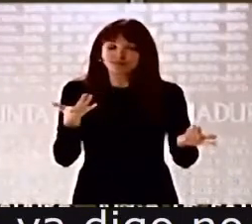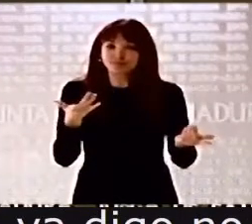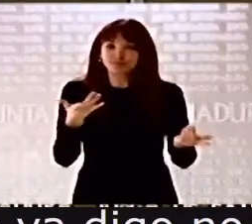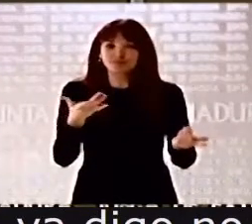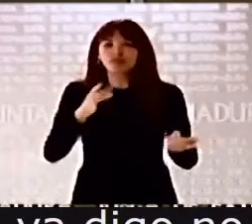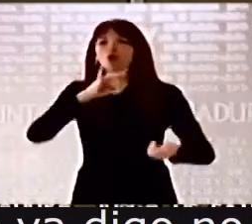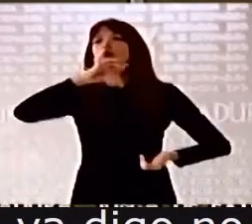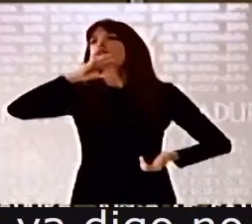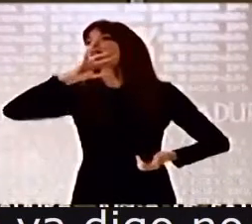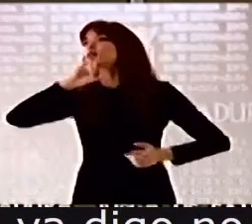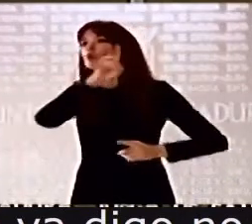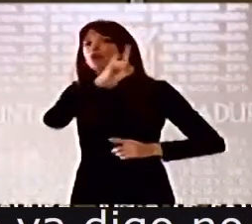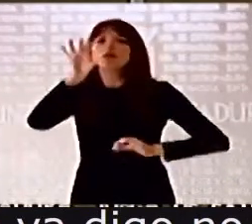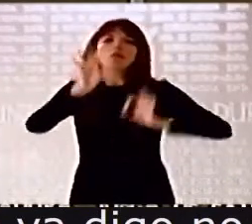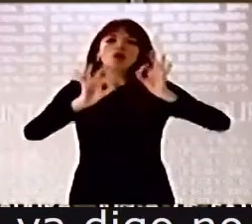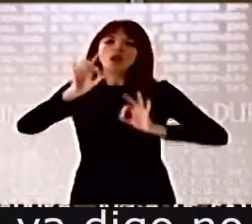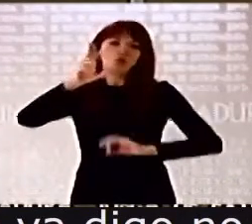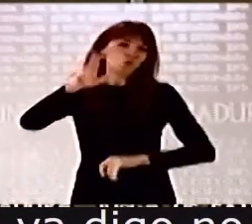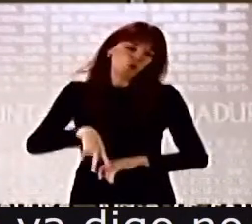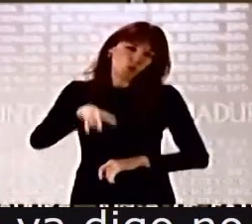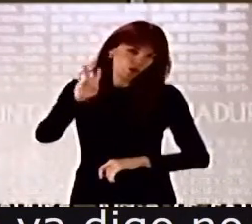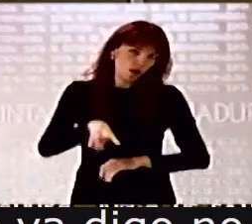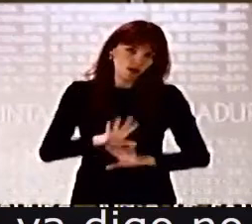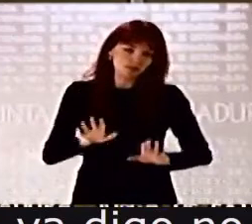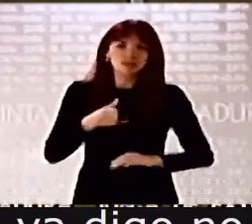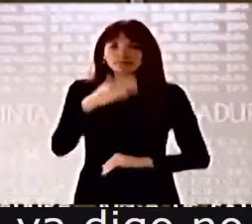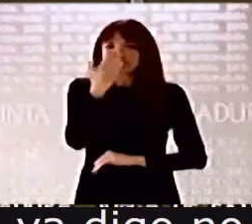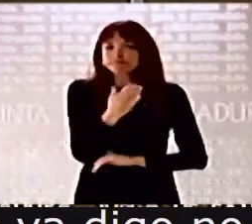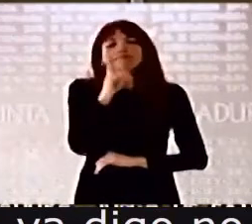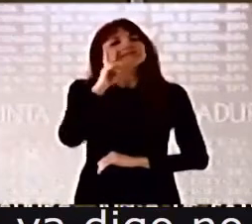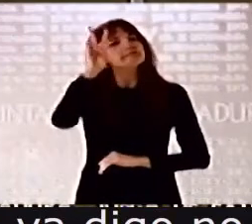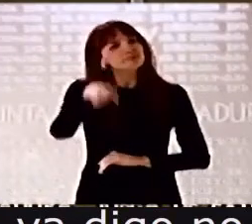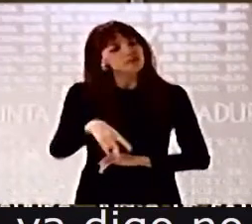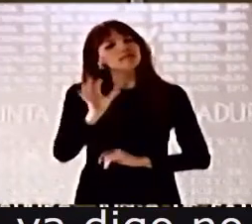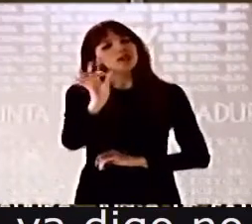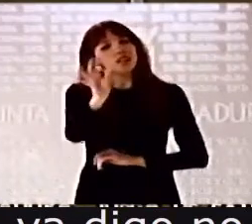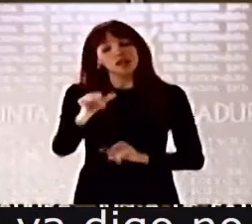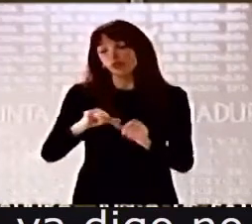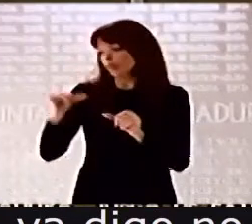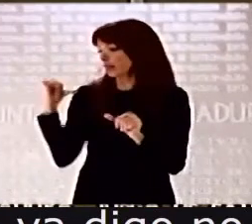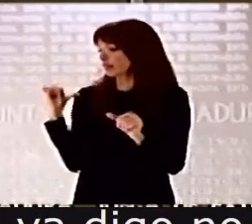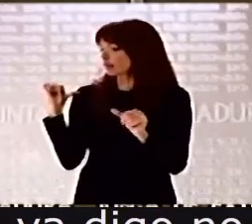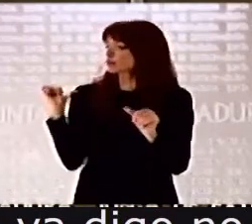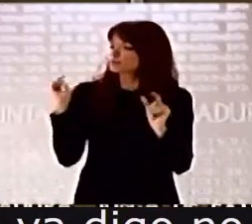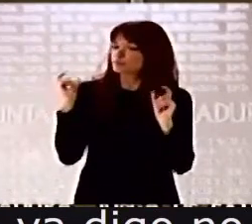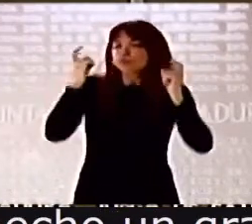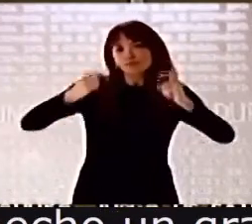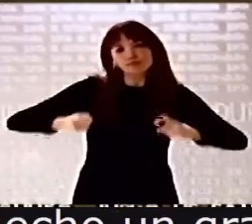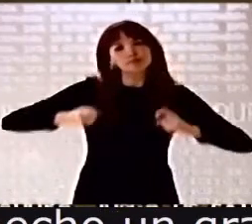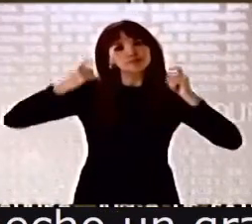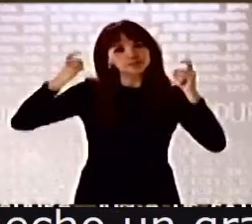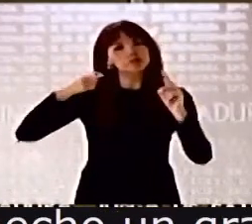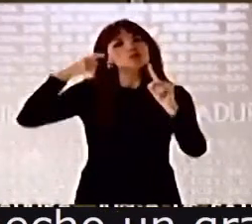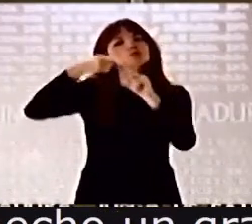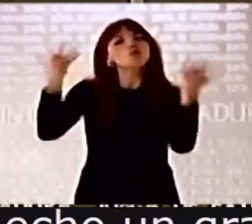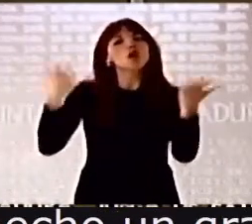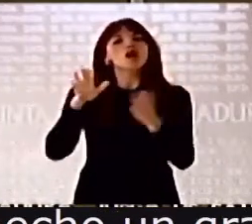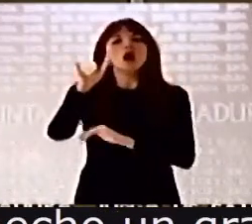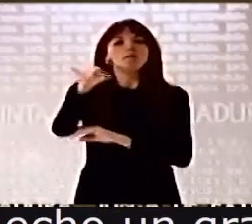autocomplaciente nunca, pero lo que sí tengo que reconocer es que hemos hecho un gran esfuerzo para intentar proteger el mundo del campo,